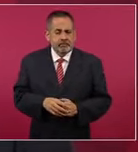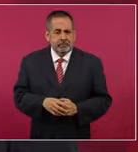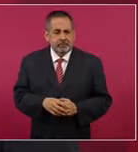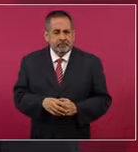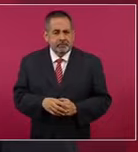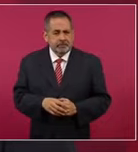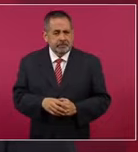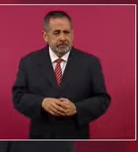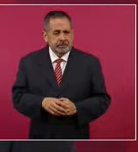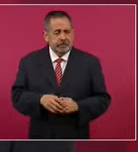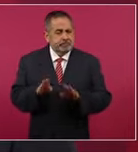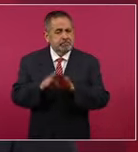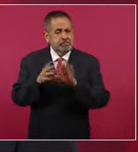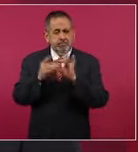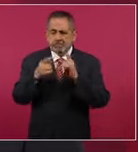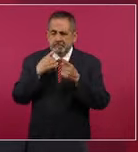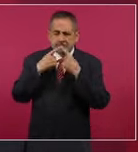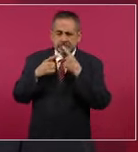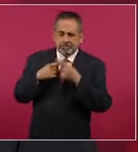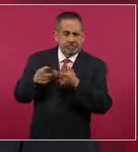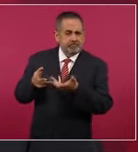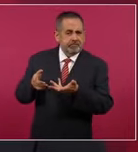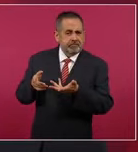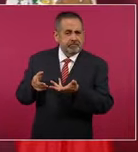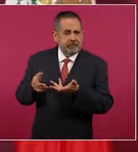hablando de que